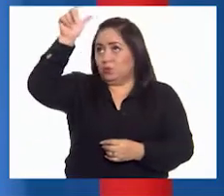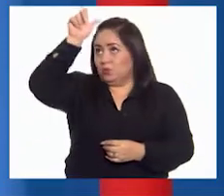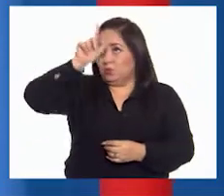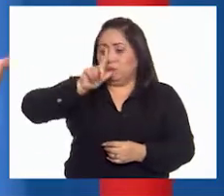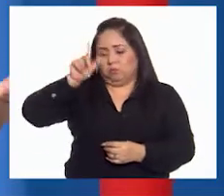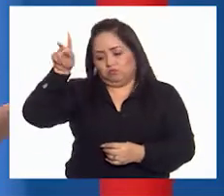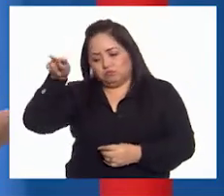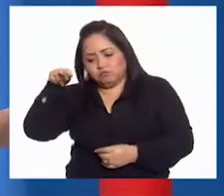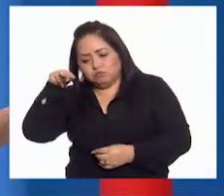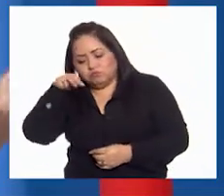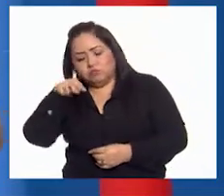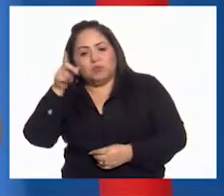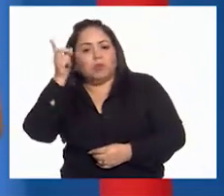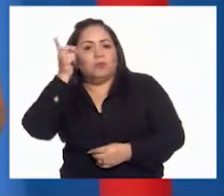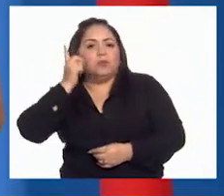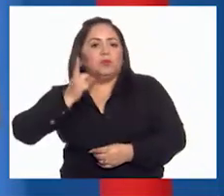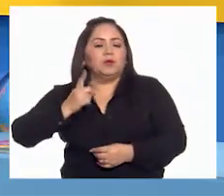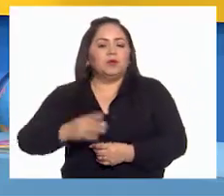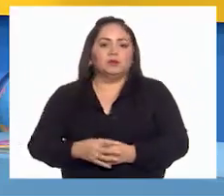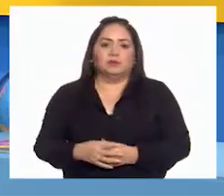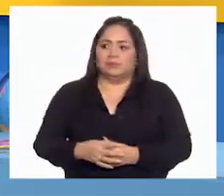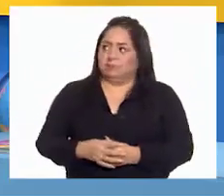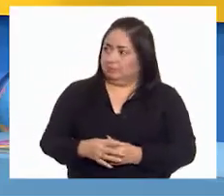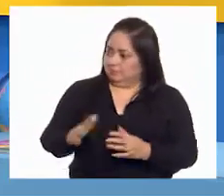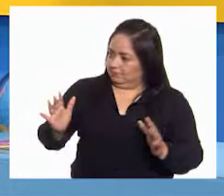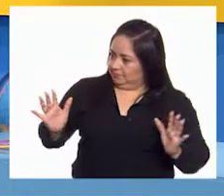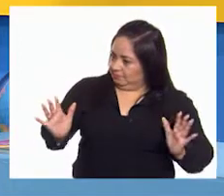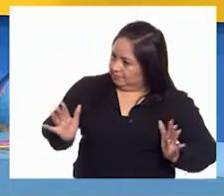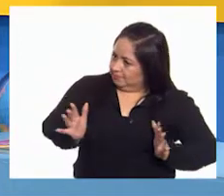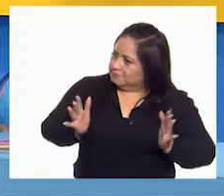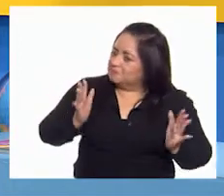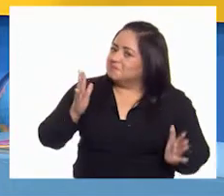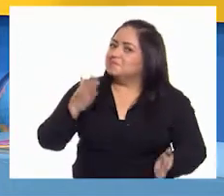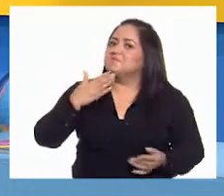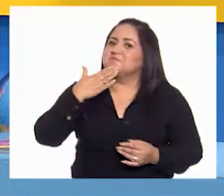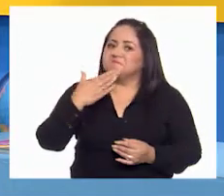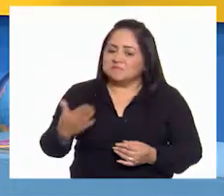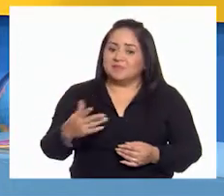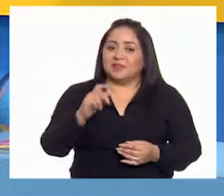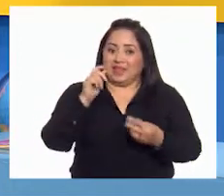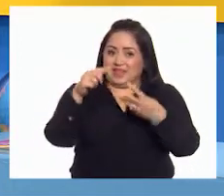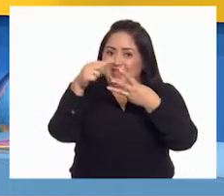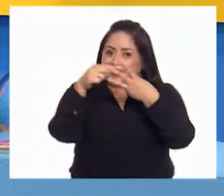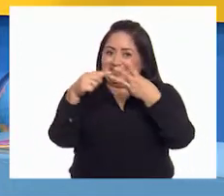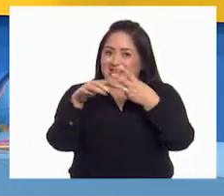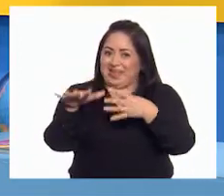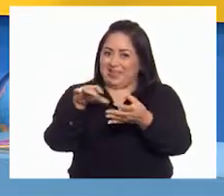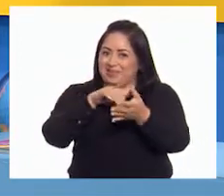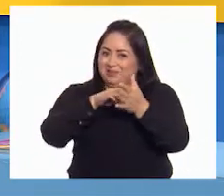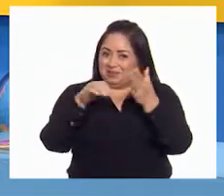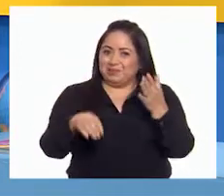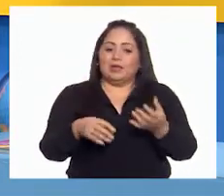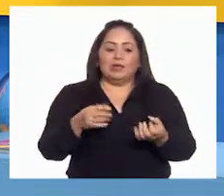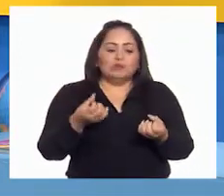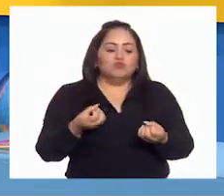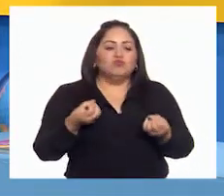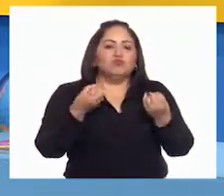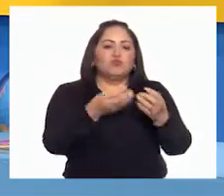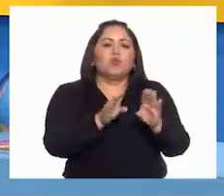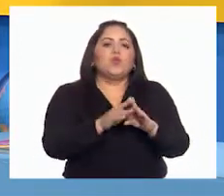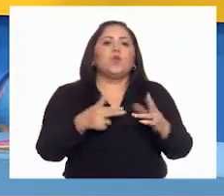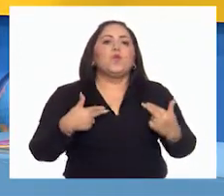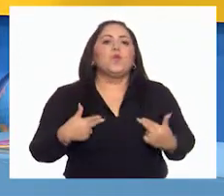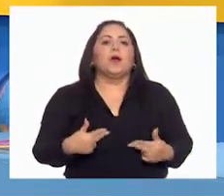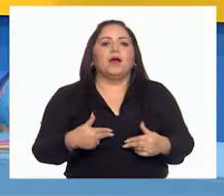la observaba dormir. María, me asombras. En los tres ejemplos, les das características humanas